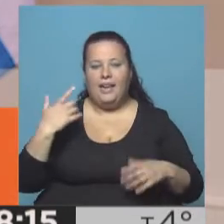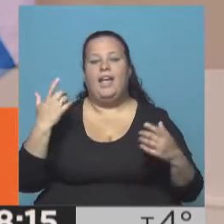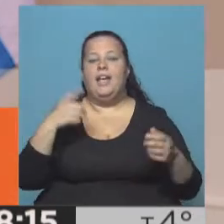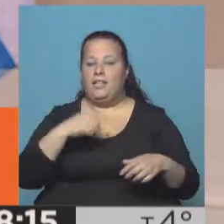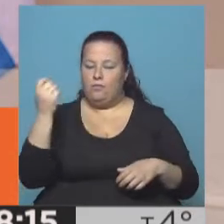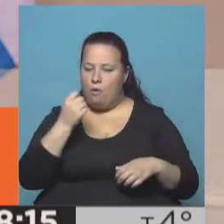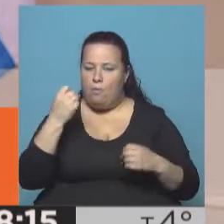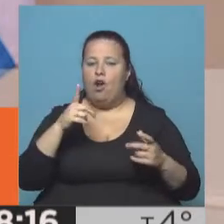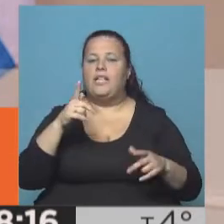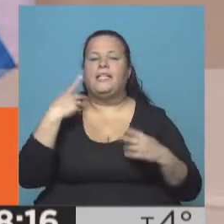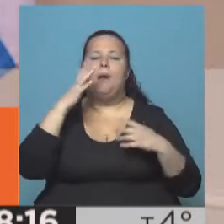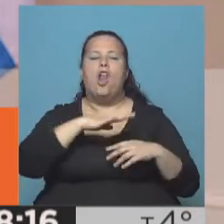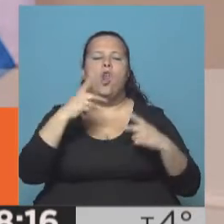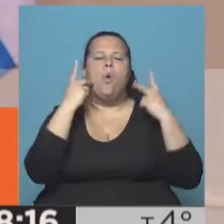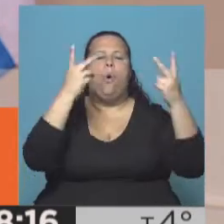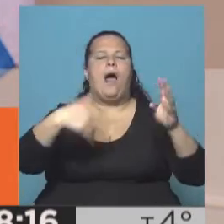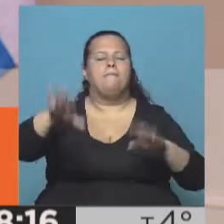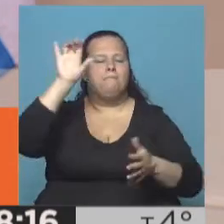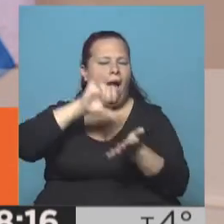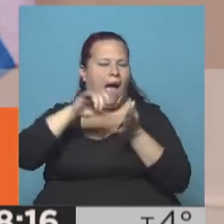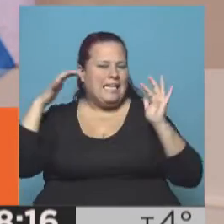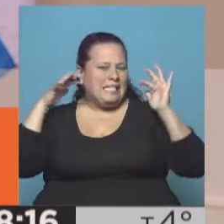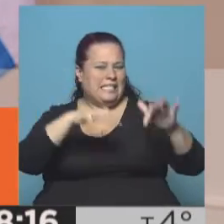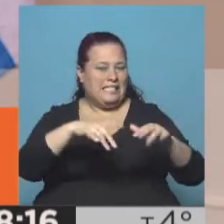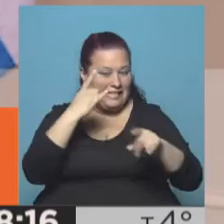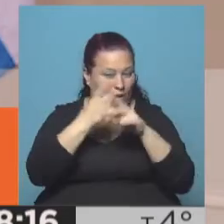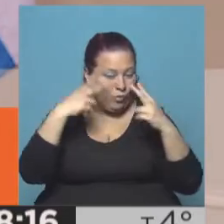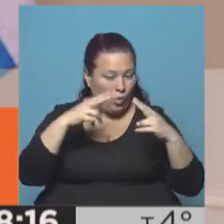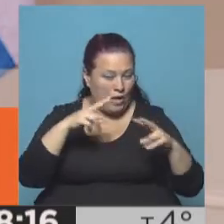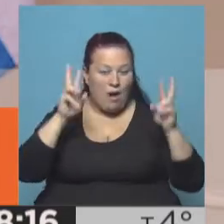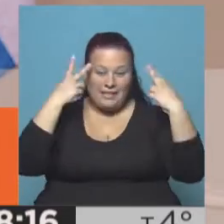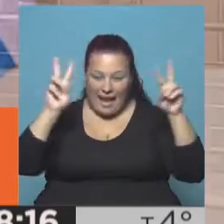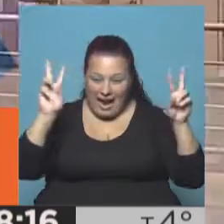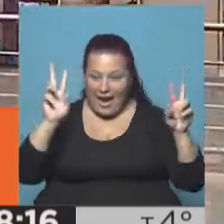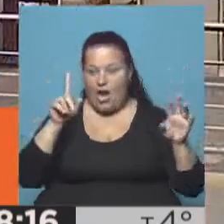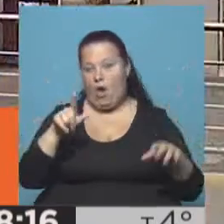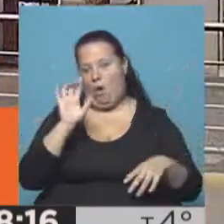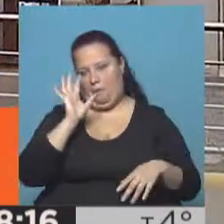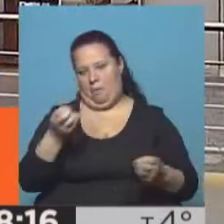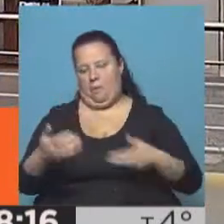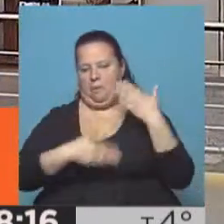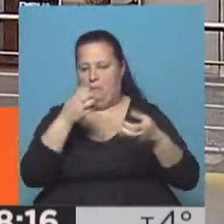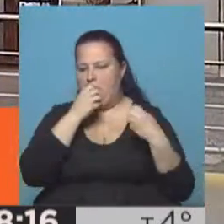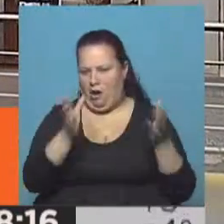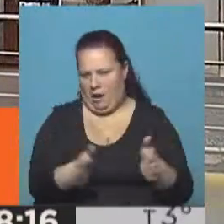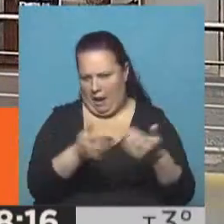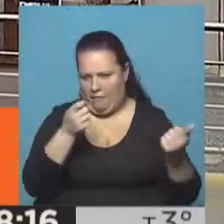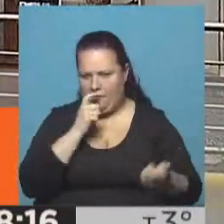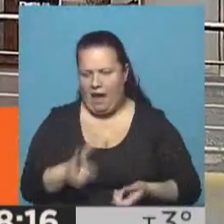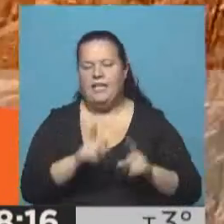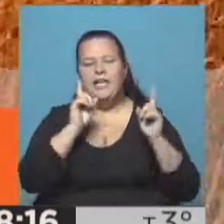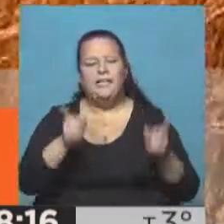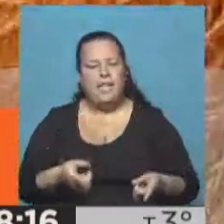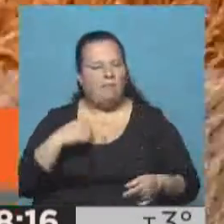que esto va a tener para los destinos que tienen más presencia de turismo extranjero es evidente y es inmediato. Y además